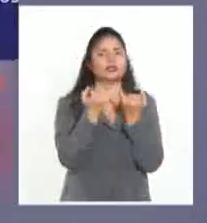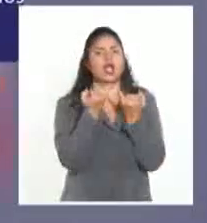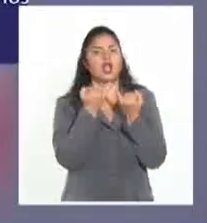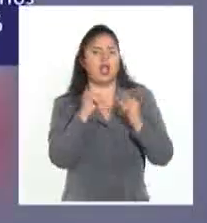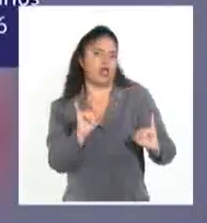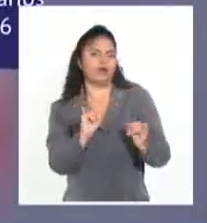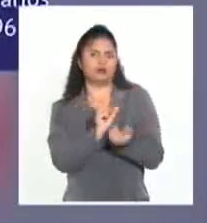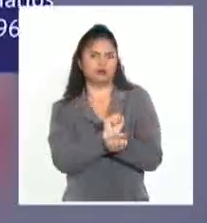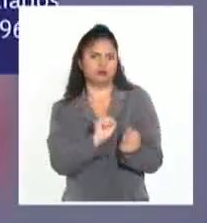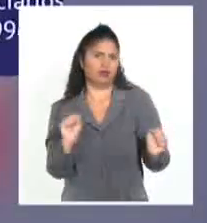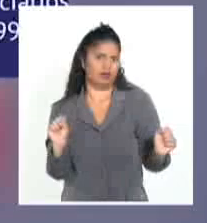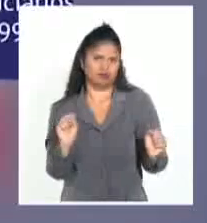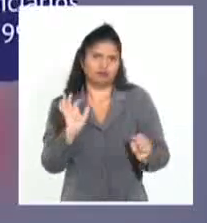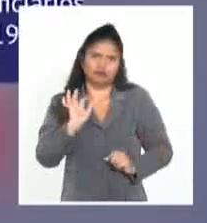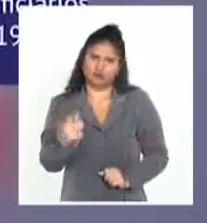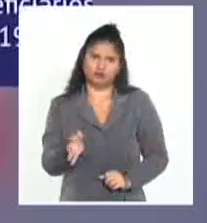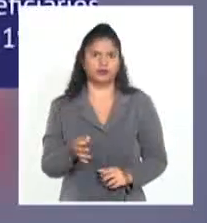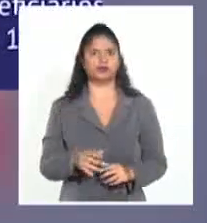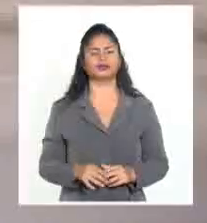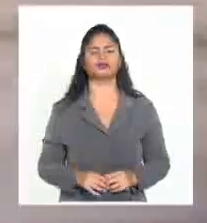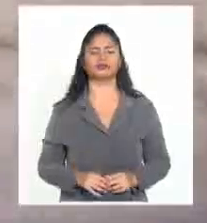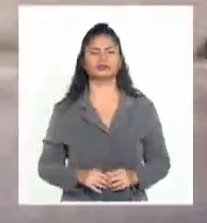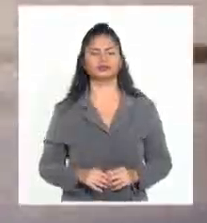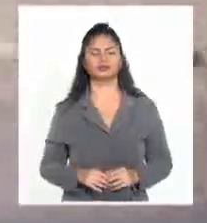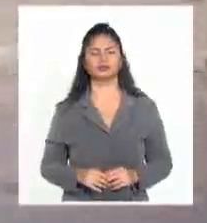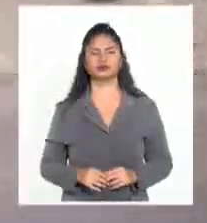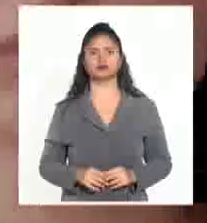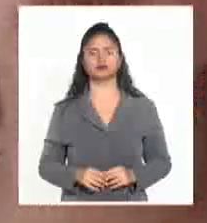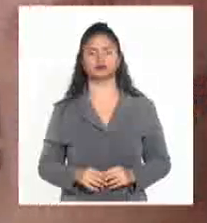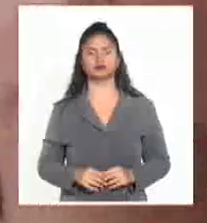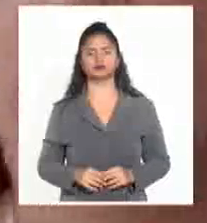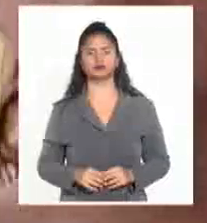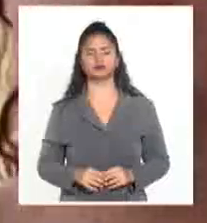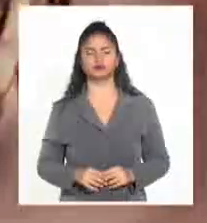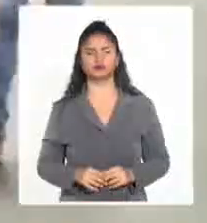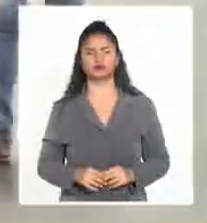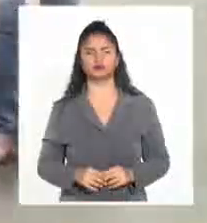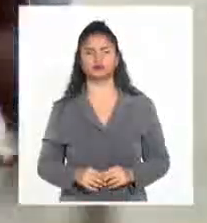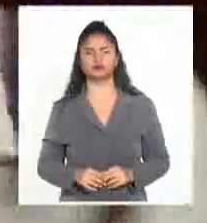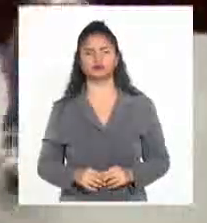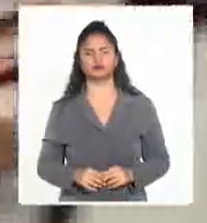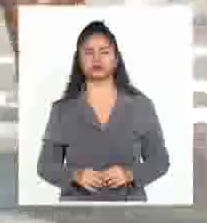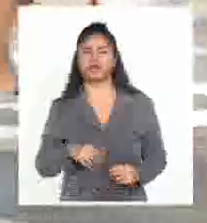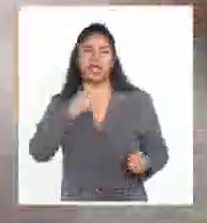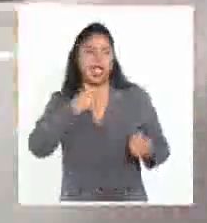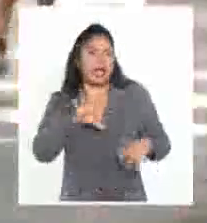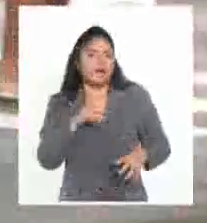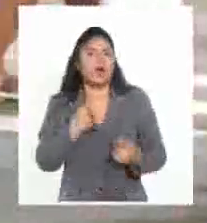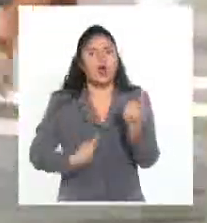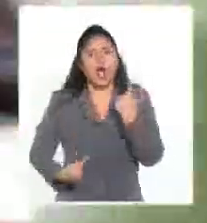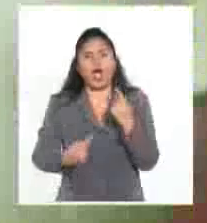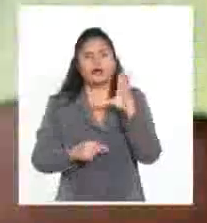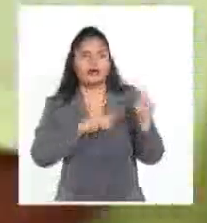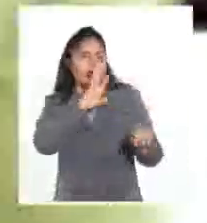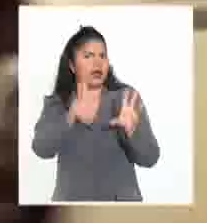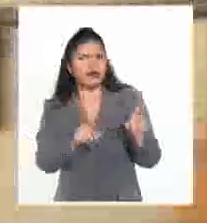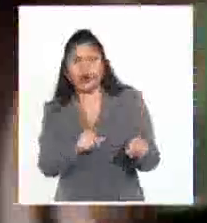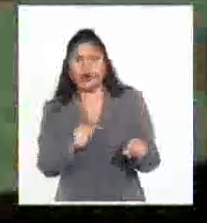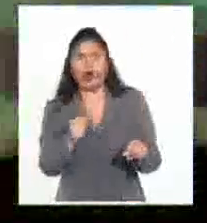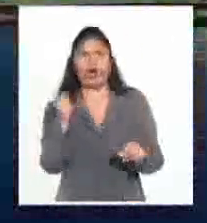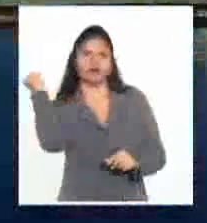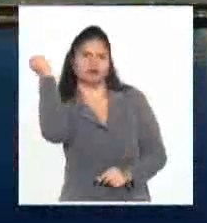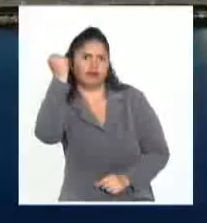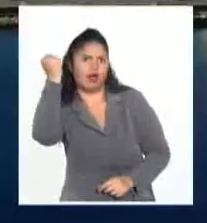responsabilidades penales ante actos delictivos o crímenes, ni en Cuba ni en ninguna otra parte. Los 3.478